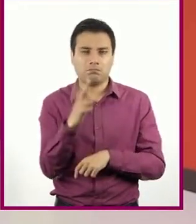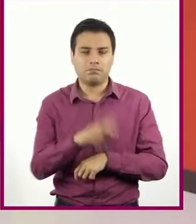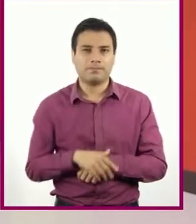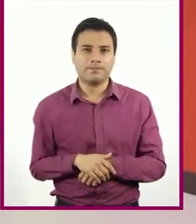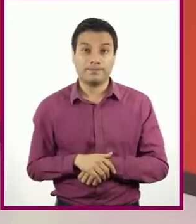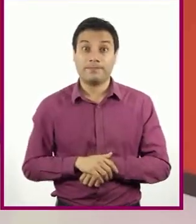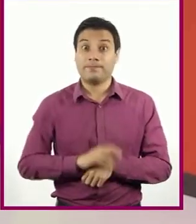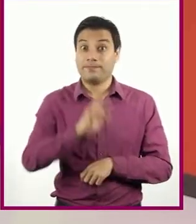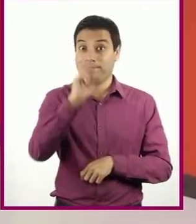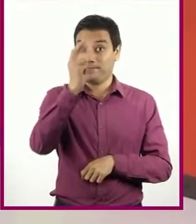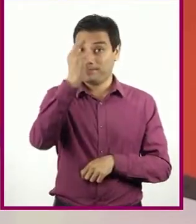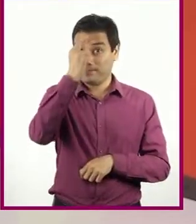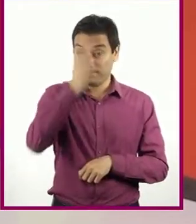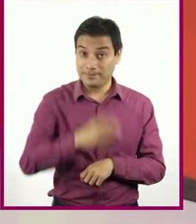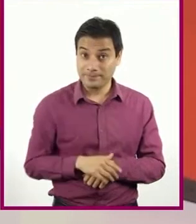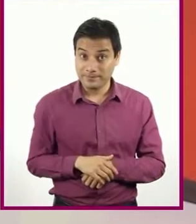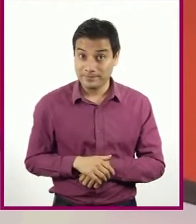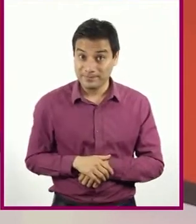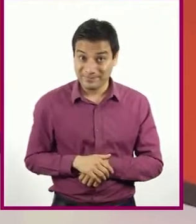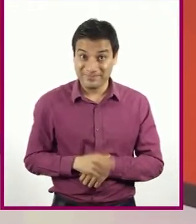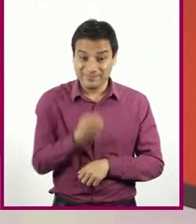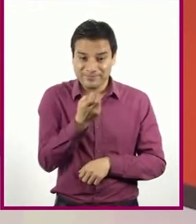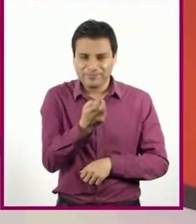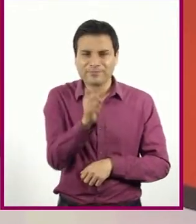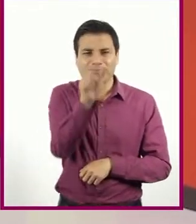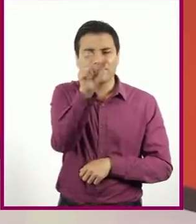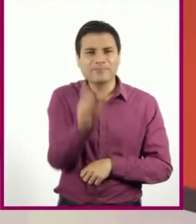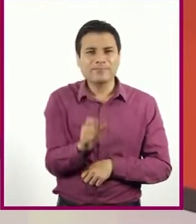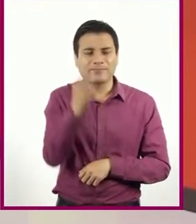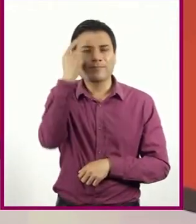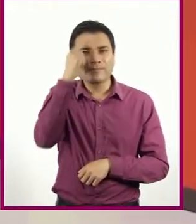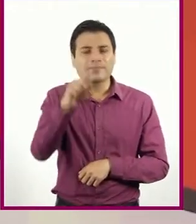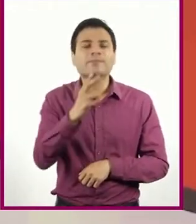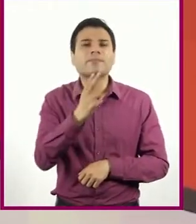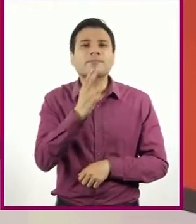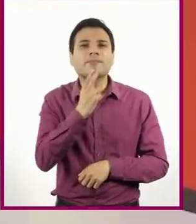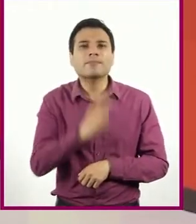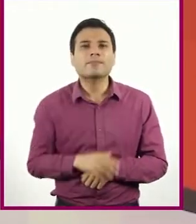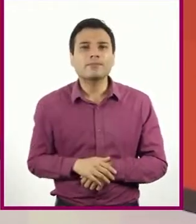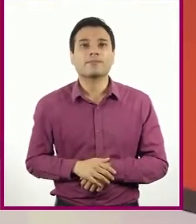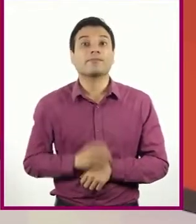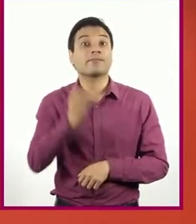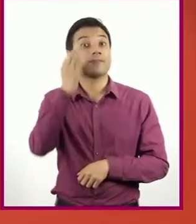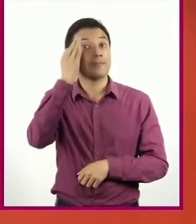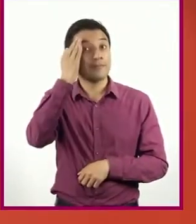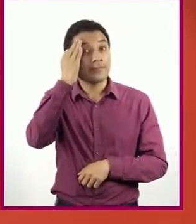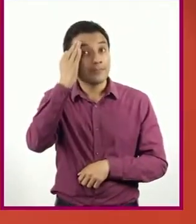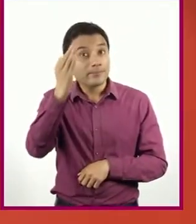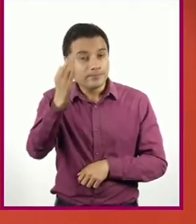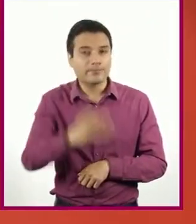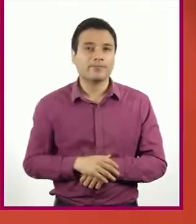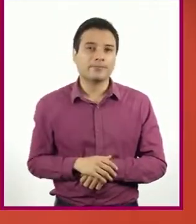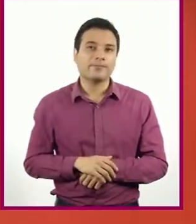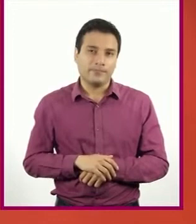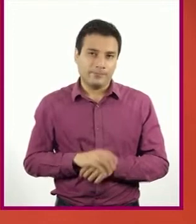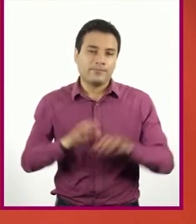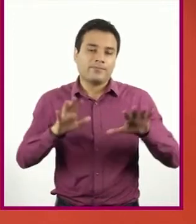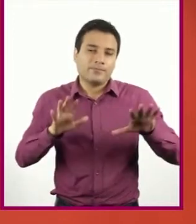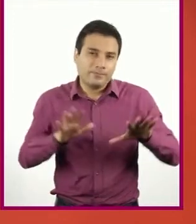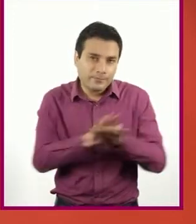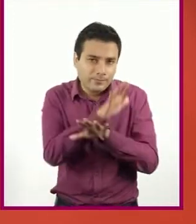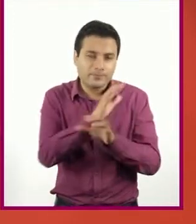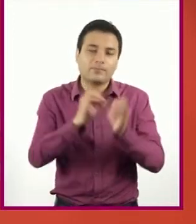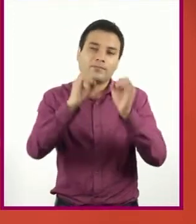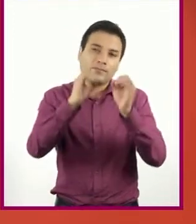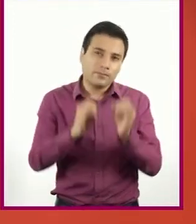debemos olvidar que este espacio también nos permite dar un sentido temporal a la historia, cambiar de escena o